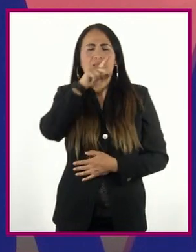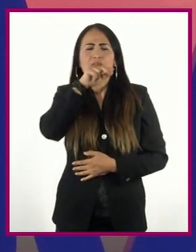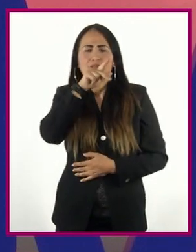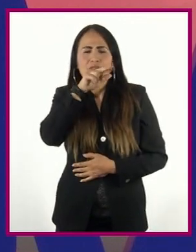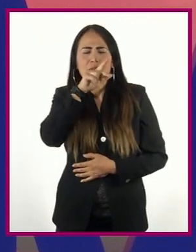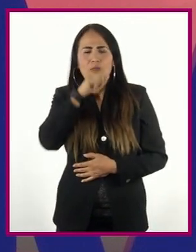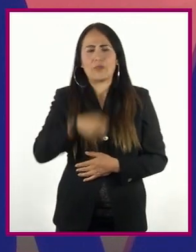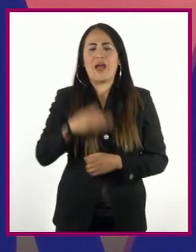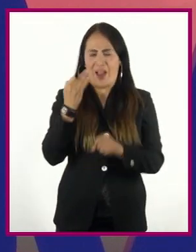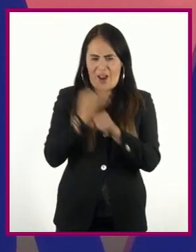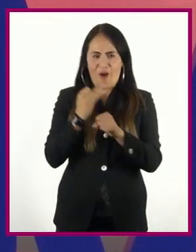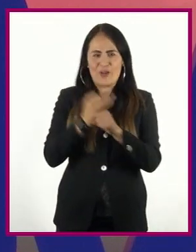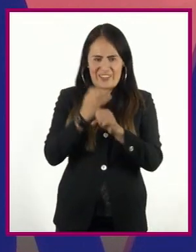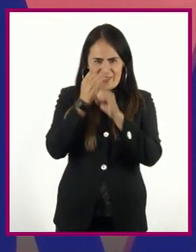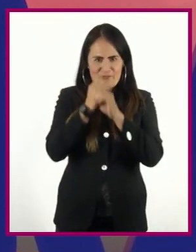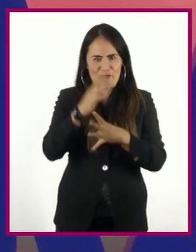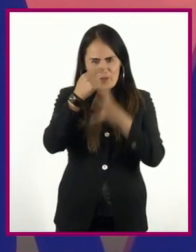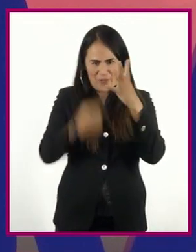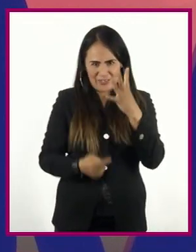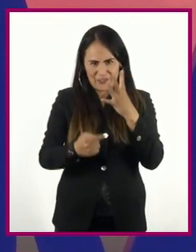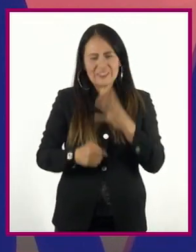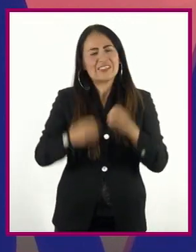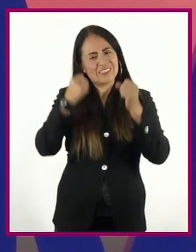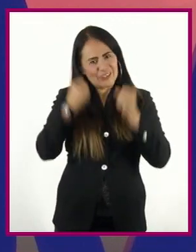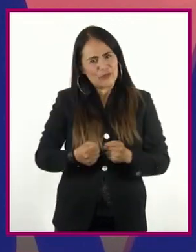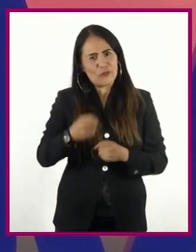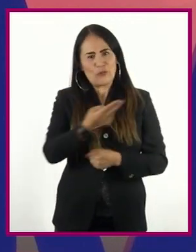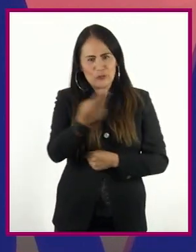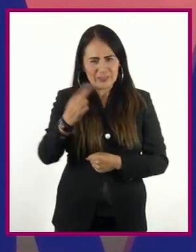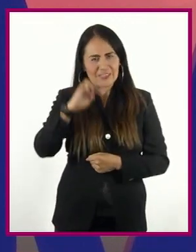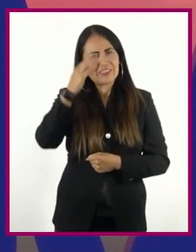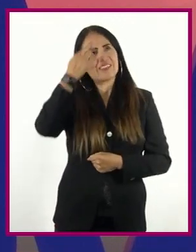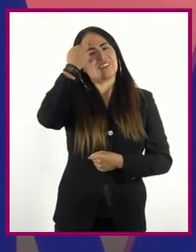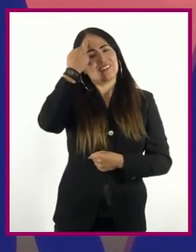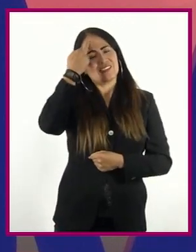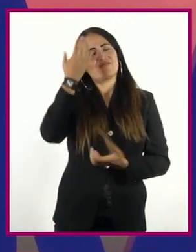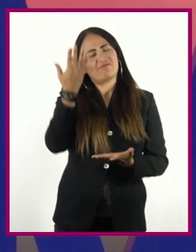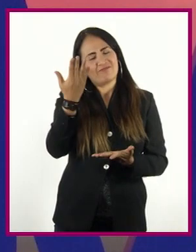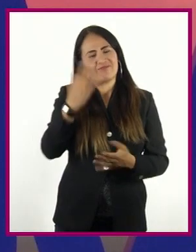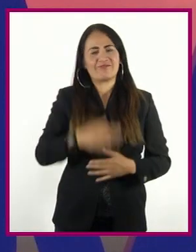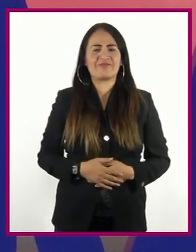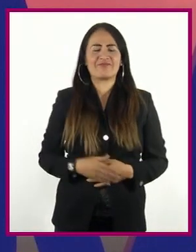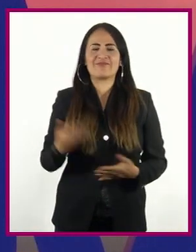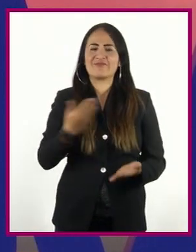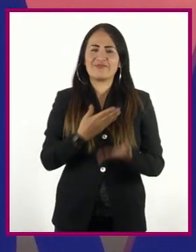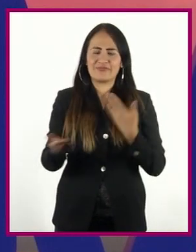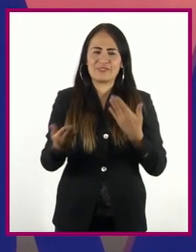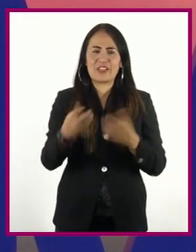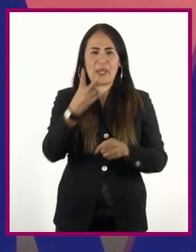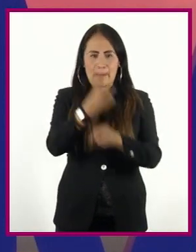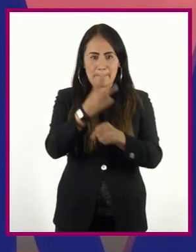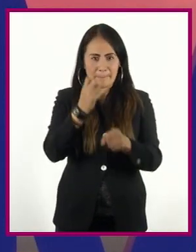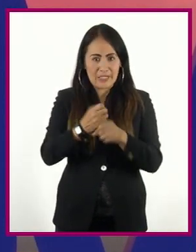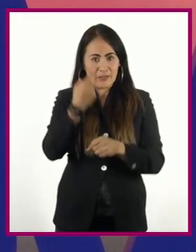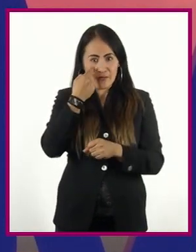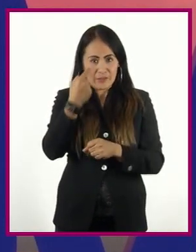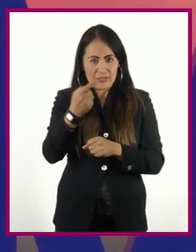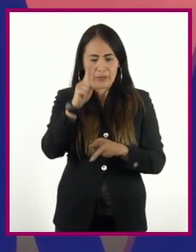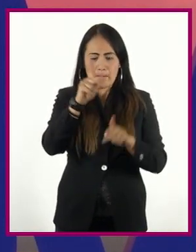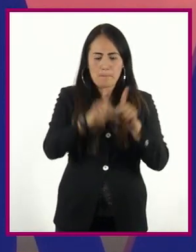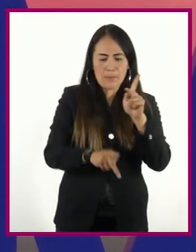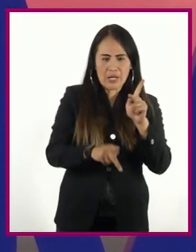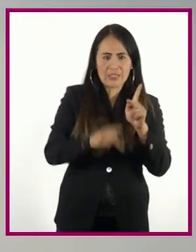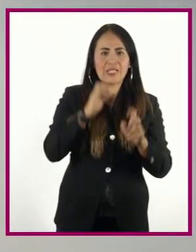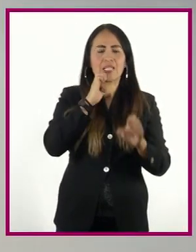pues con la información que repasaremos seguramente refrescará su memoria. Ahora los invito a ver el siguiente fragmento